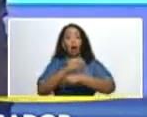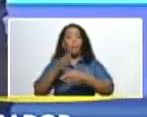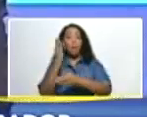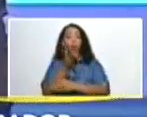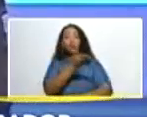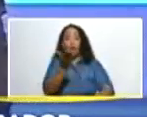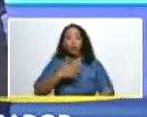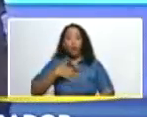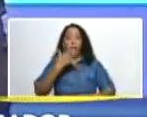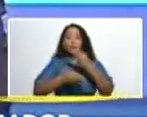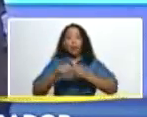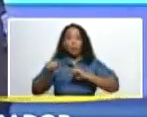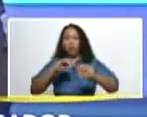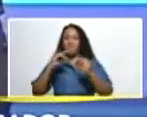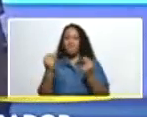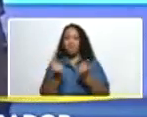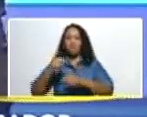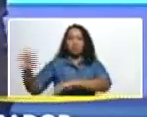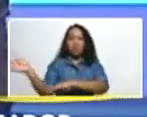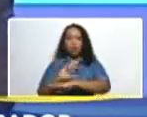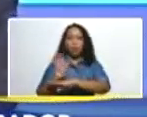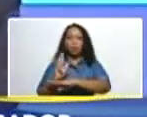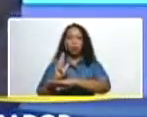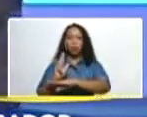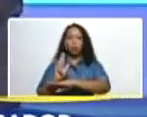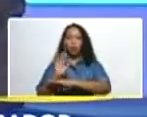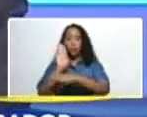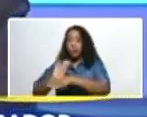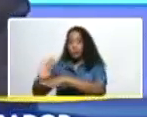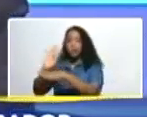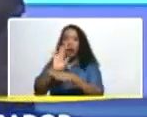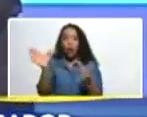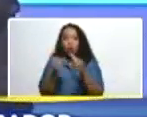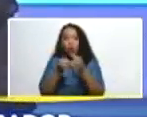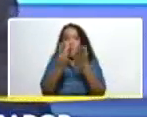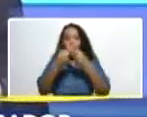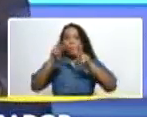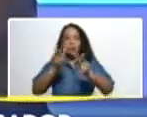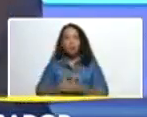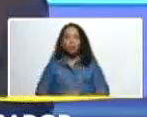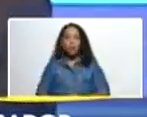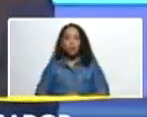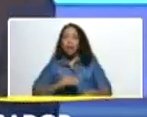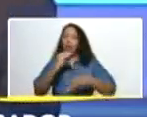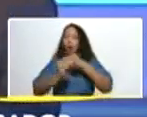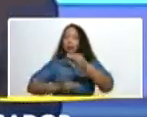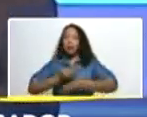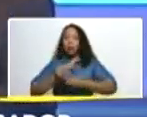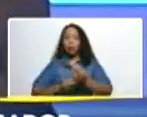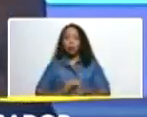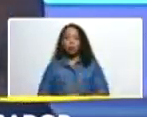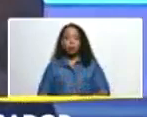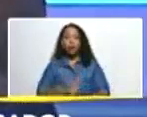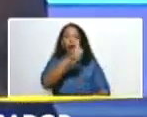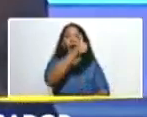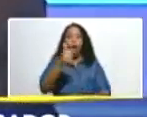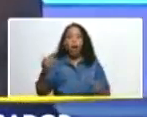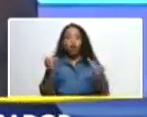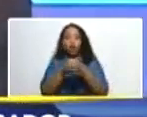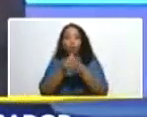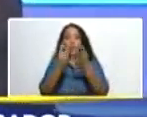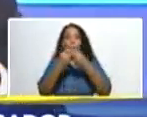puedan actuar rápido y a tiempo y proteger el cuadrante de paz y garantizar que cada cuadrante